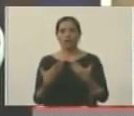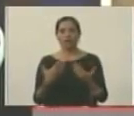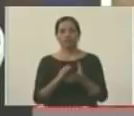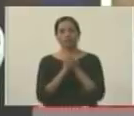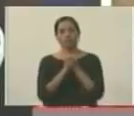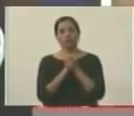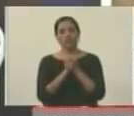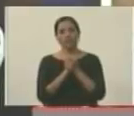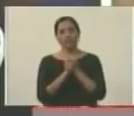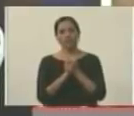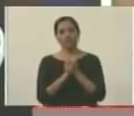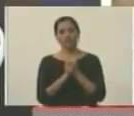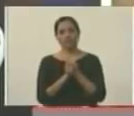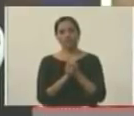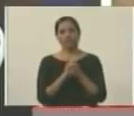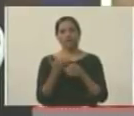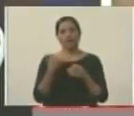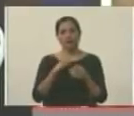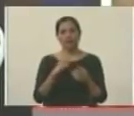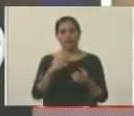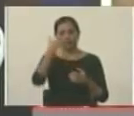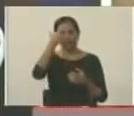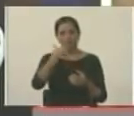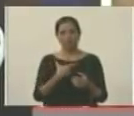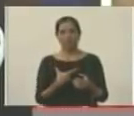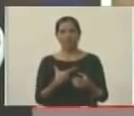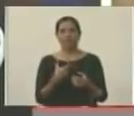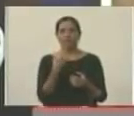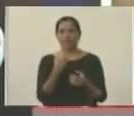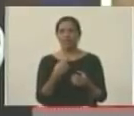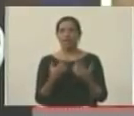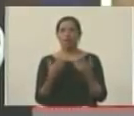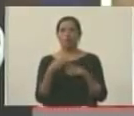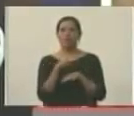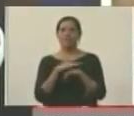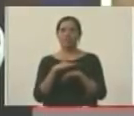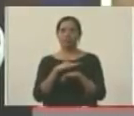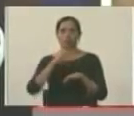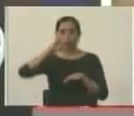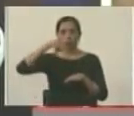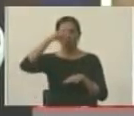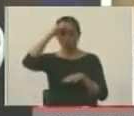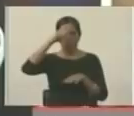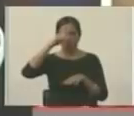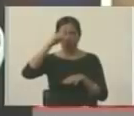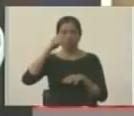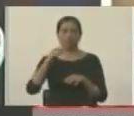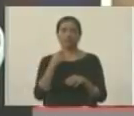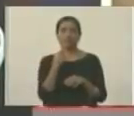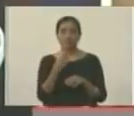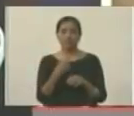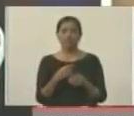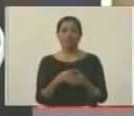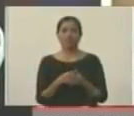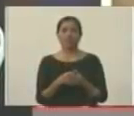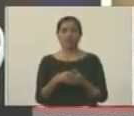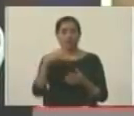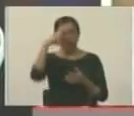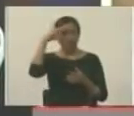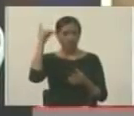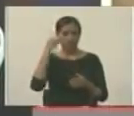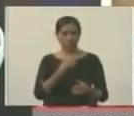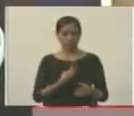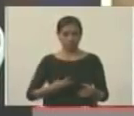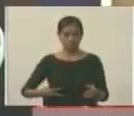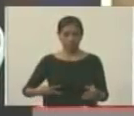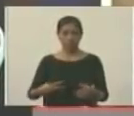solidaridad. Hay que activar, le dije al ministro Jorge Rodríguez, le dije a la vicepresidenta Delcy Rodríguez. Le dije al